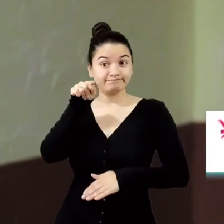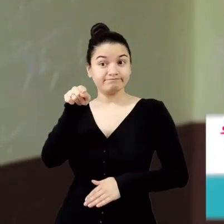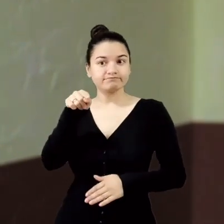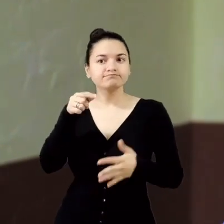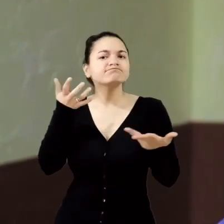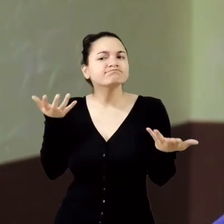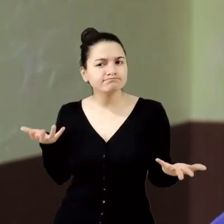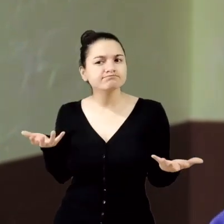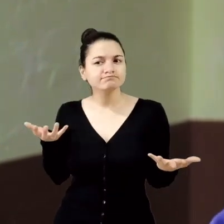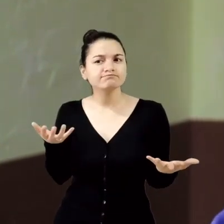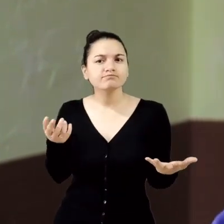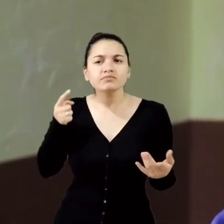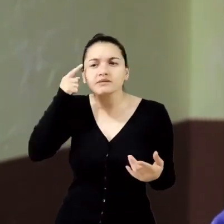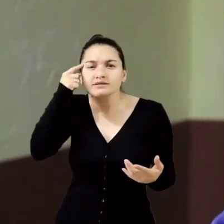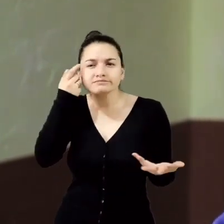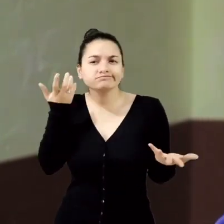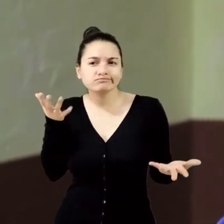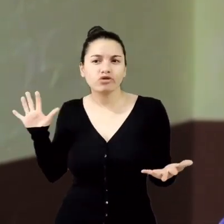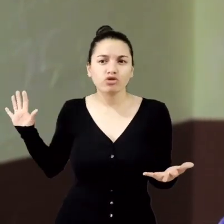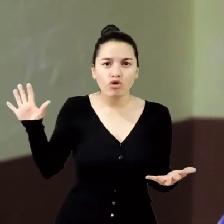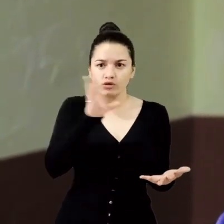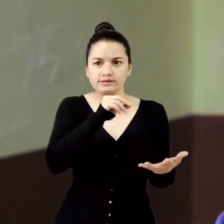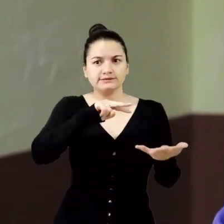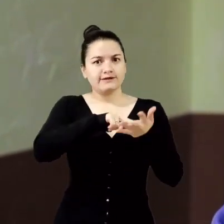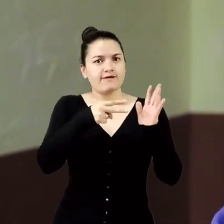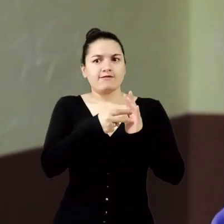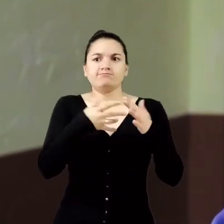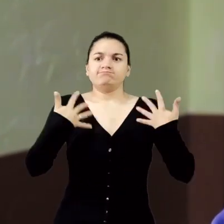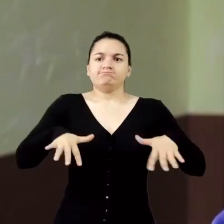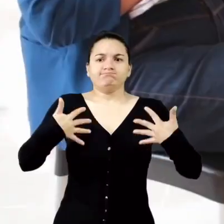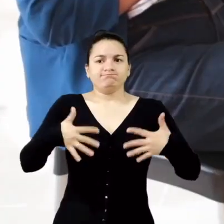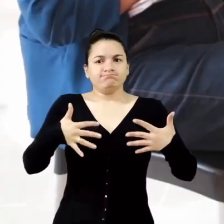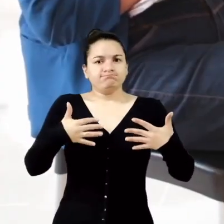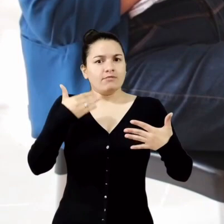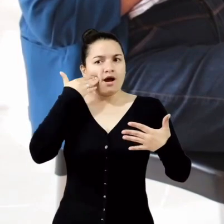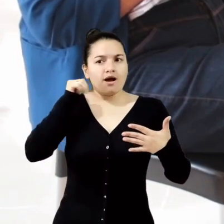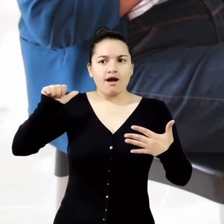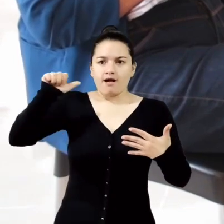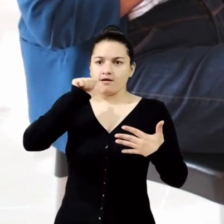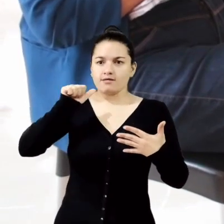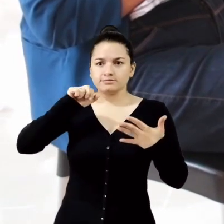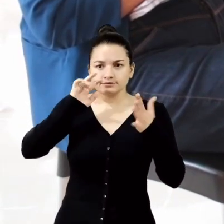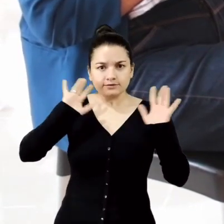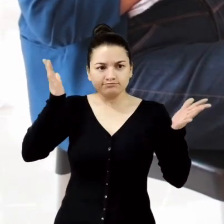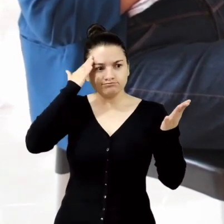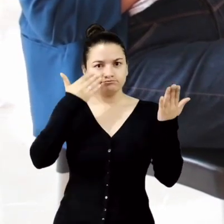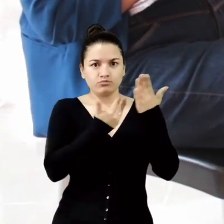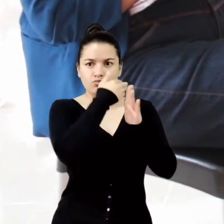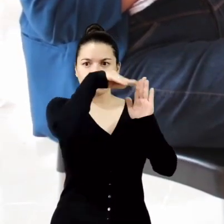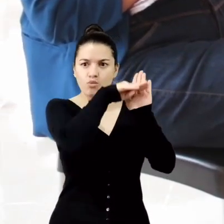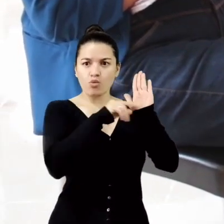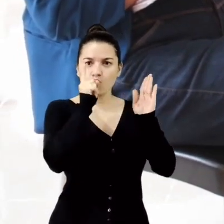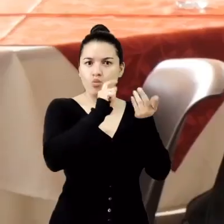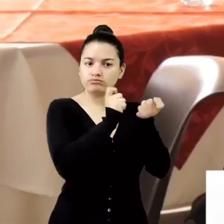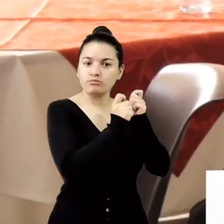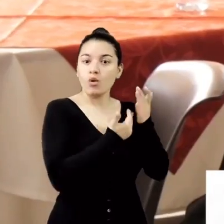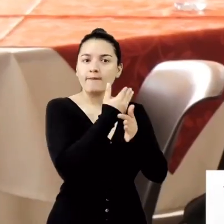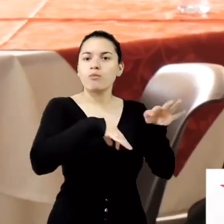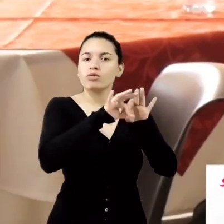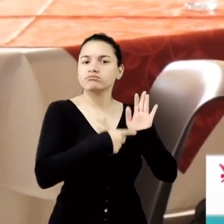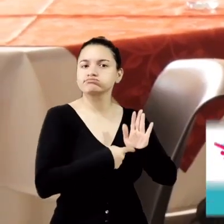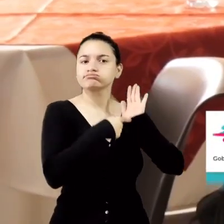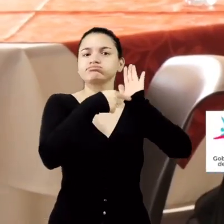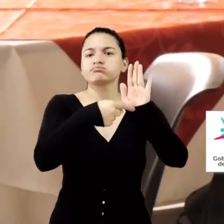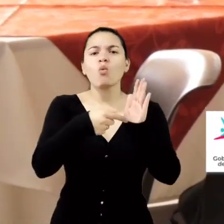de Nariño, donde realmente todos nos veamos reflejadas en esta actualización. Esta es